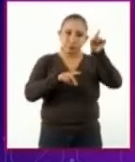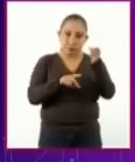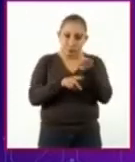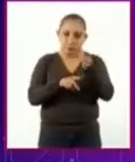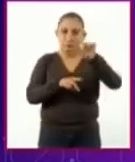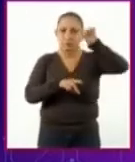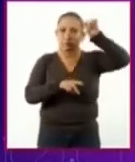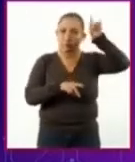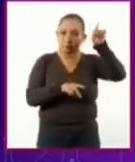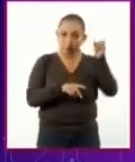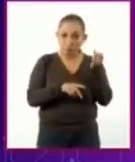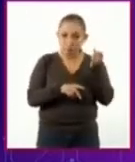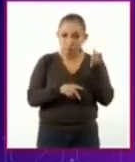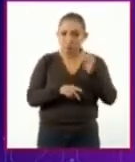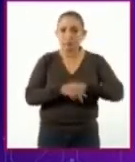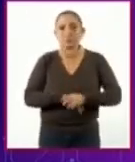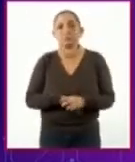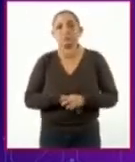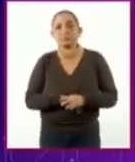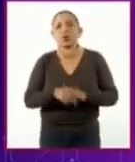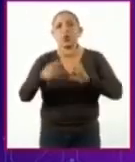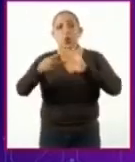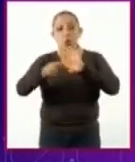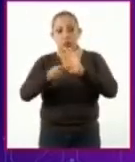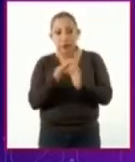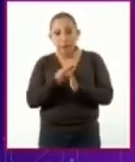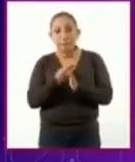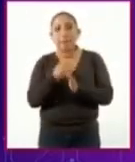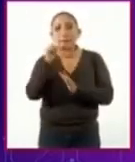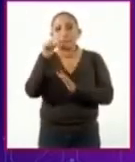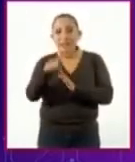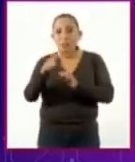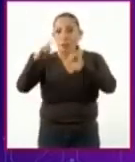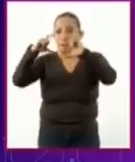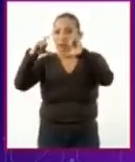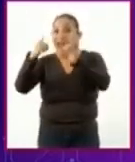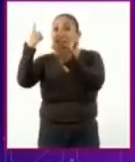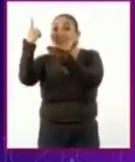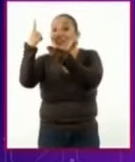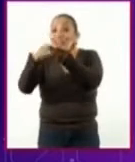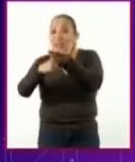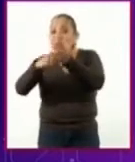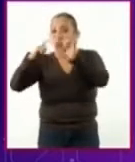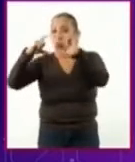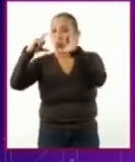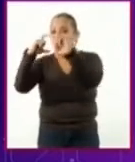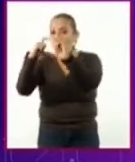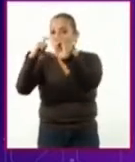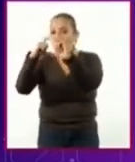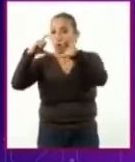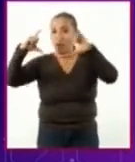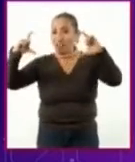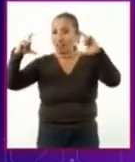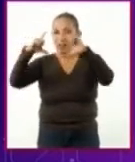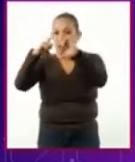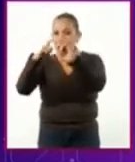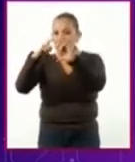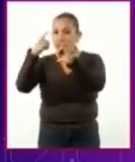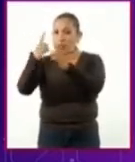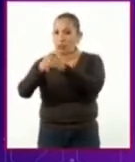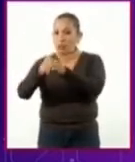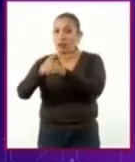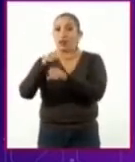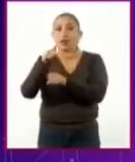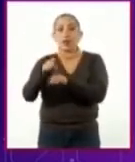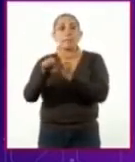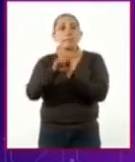y se cierra paréntesis. Volvemos a operar con el paréntesis que se encuentra dentro de otros paréntesis. En